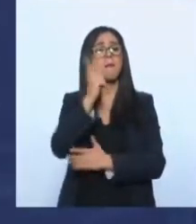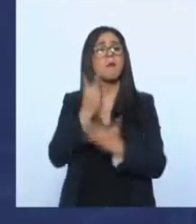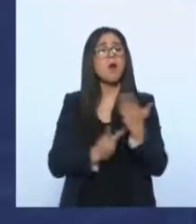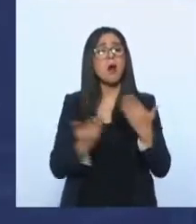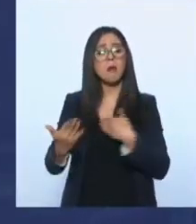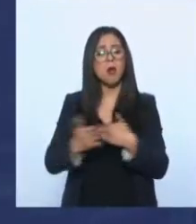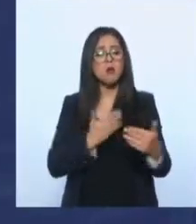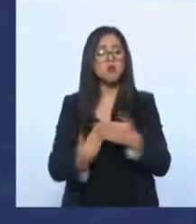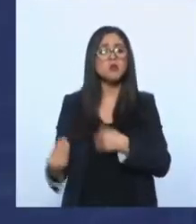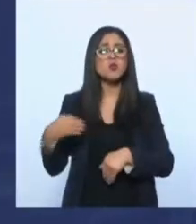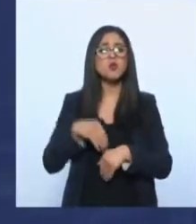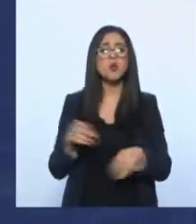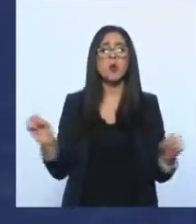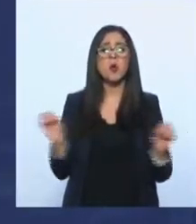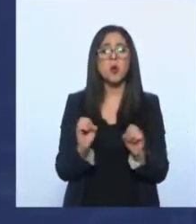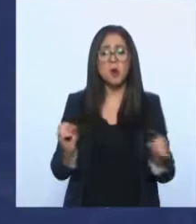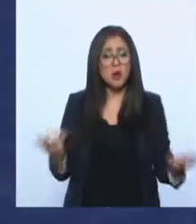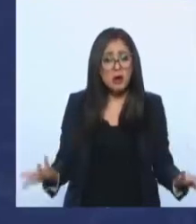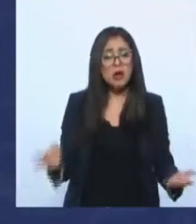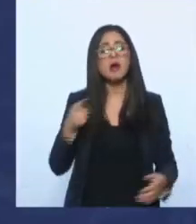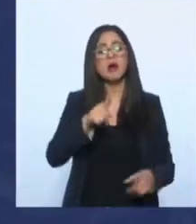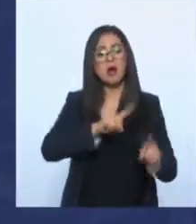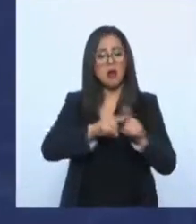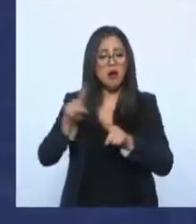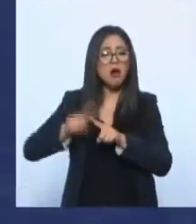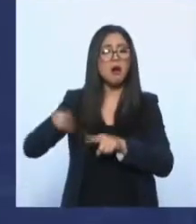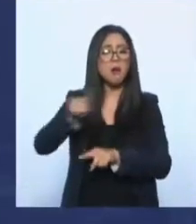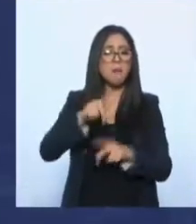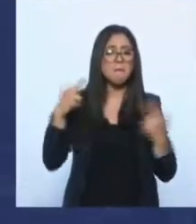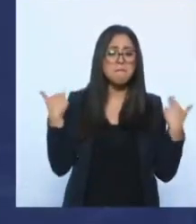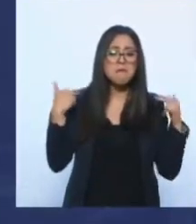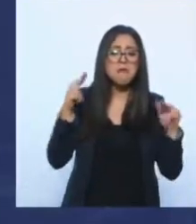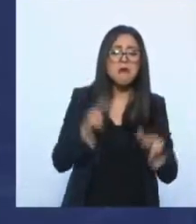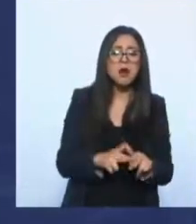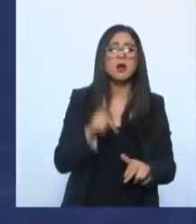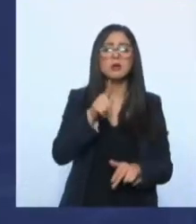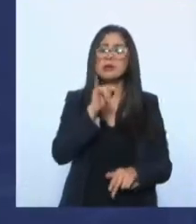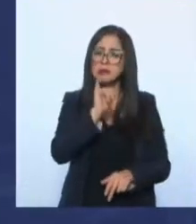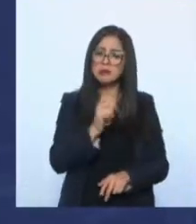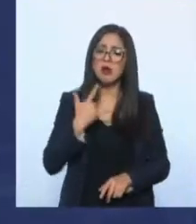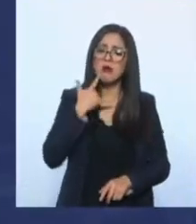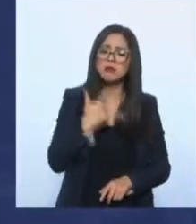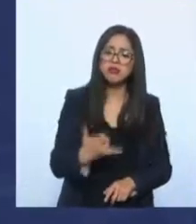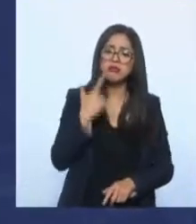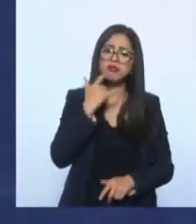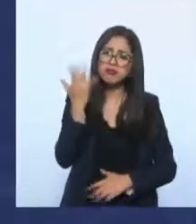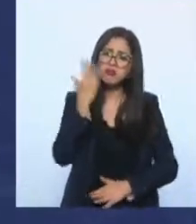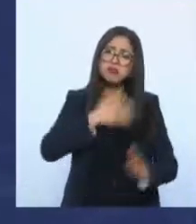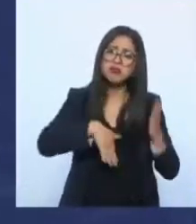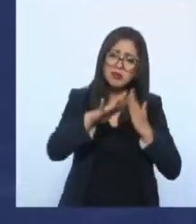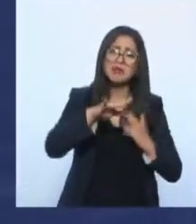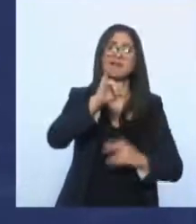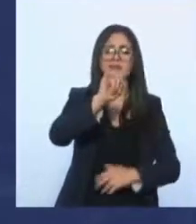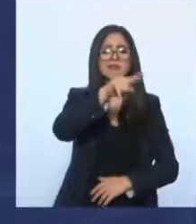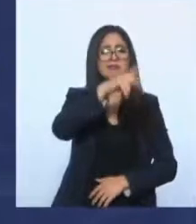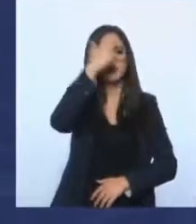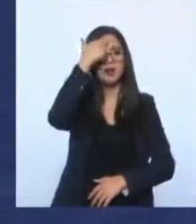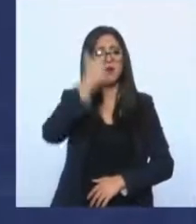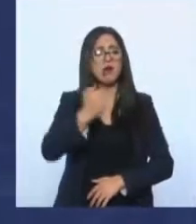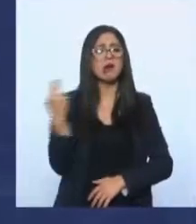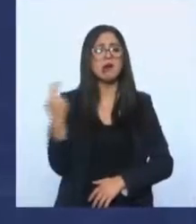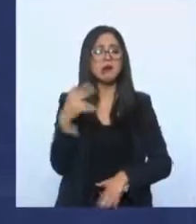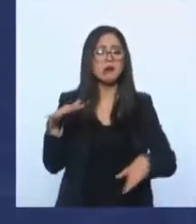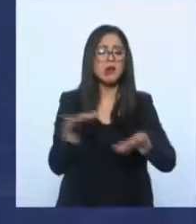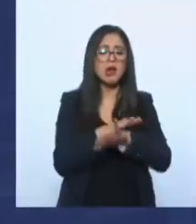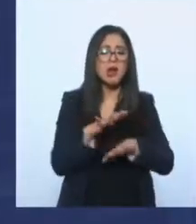que de alguna manera los profesores o los maestros hacen su mayor esfuerzo, también es cierto que sí necesitan una actualización